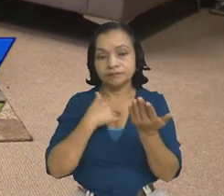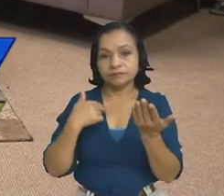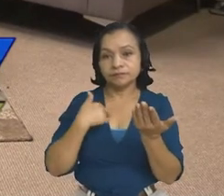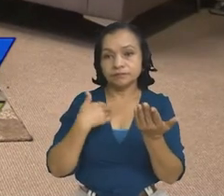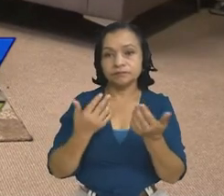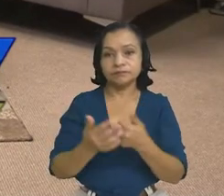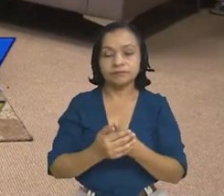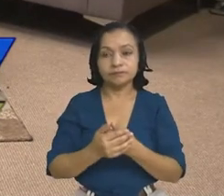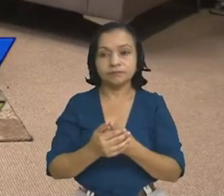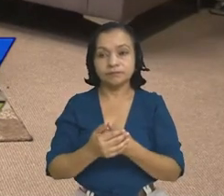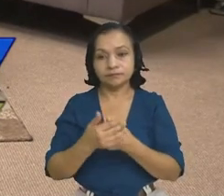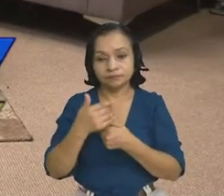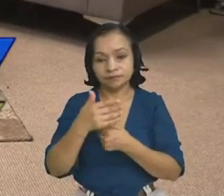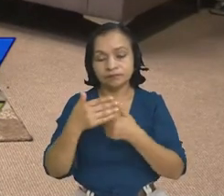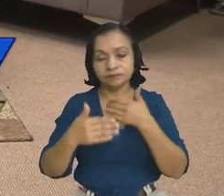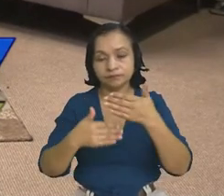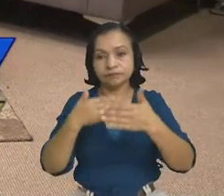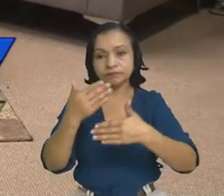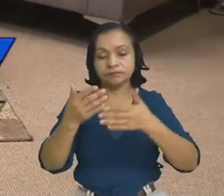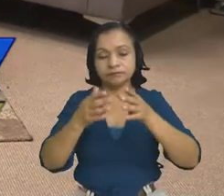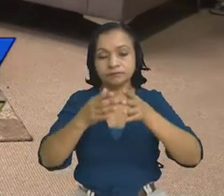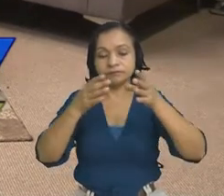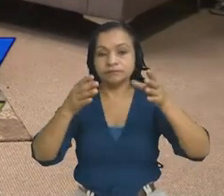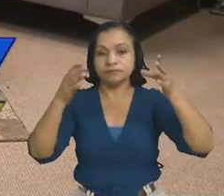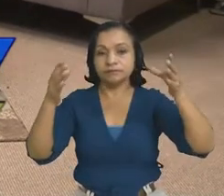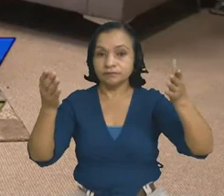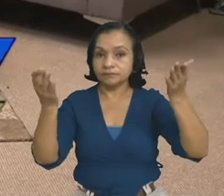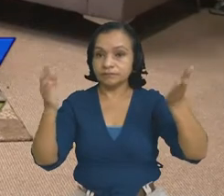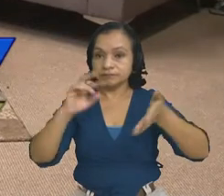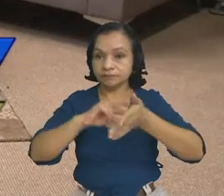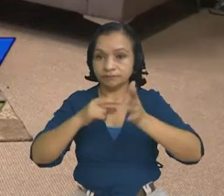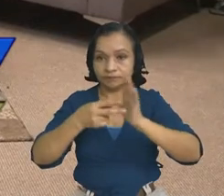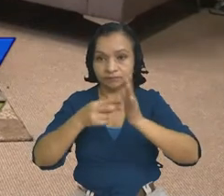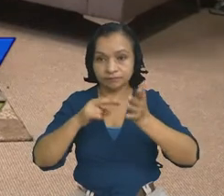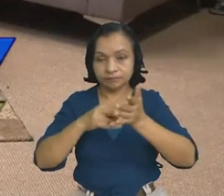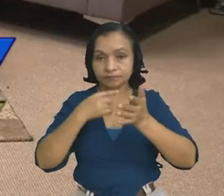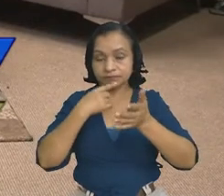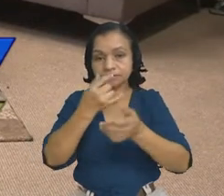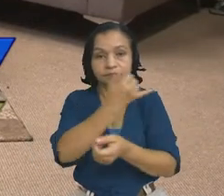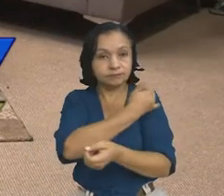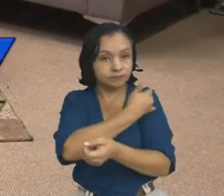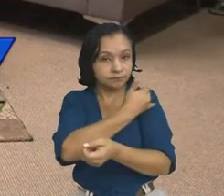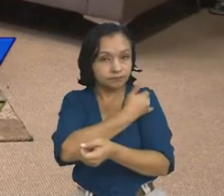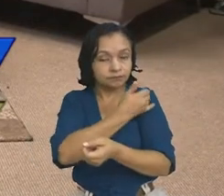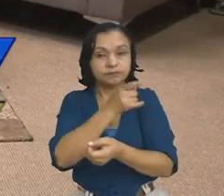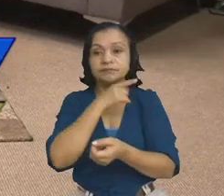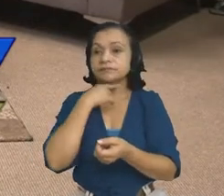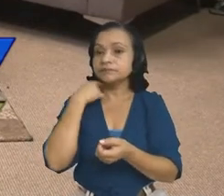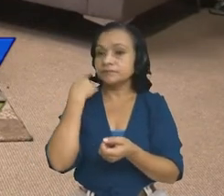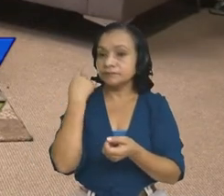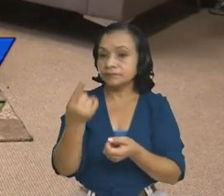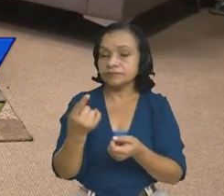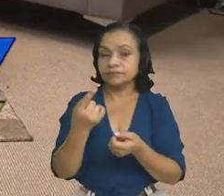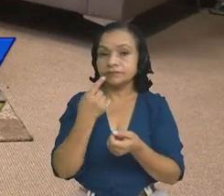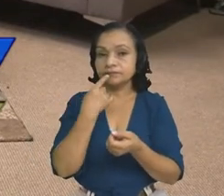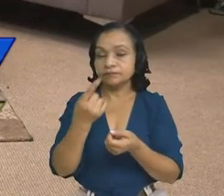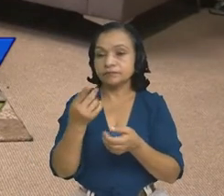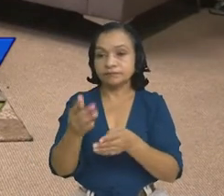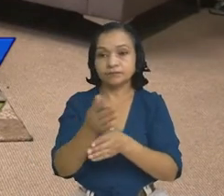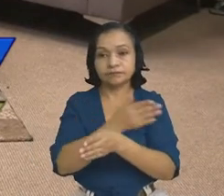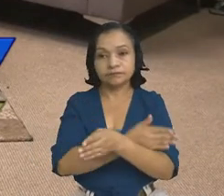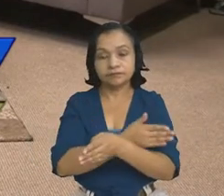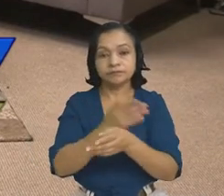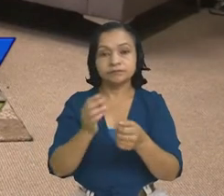¿no?, de ir creciendo, y por eso también tiene el origen este hospital, porque claro, realmente, como decíamos,